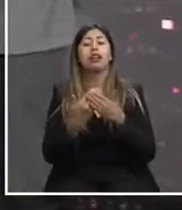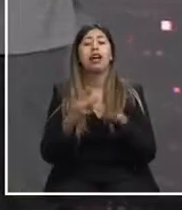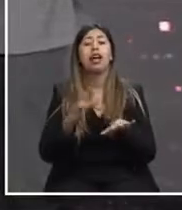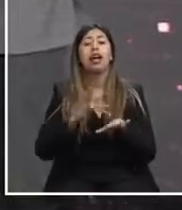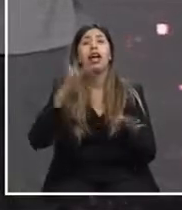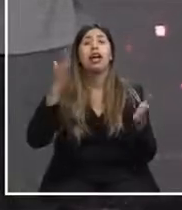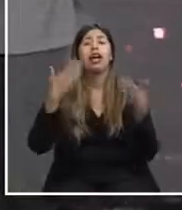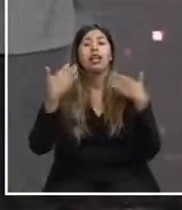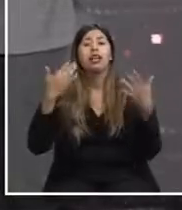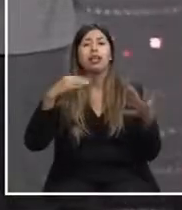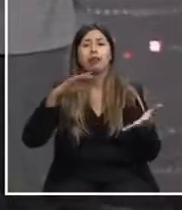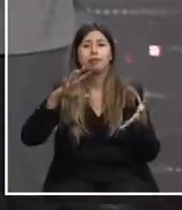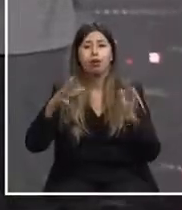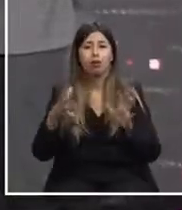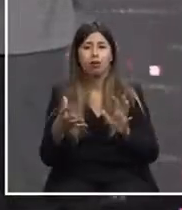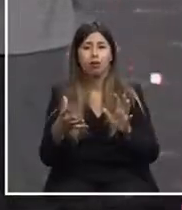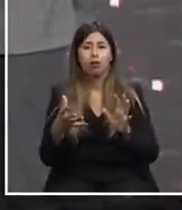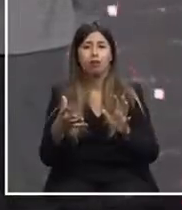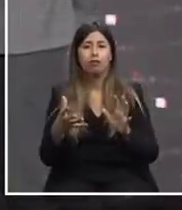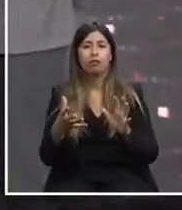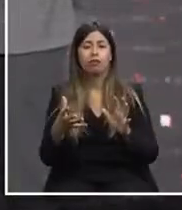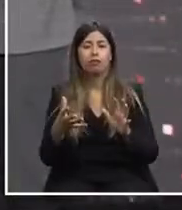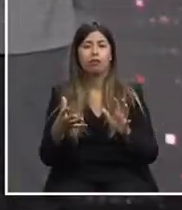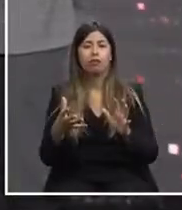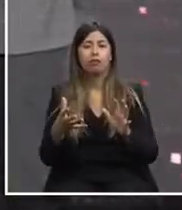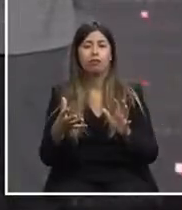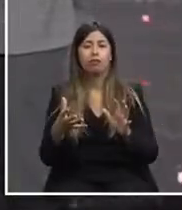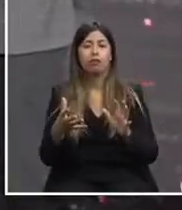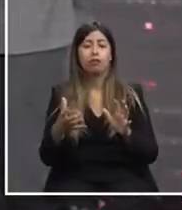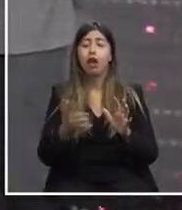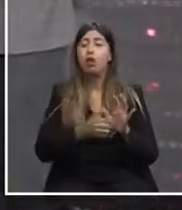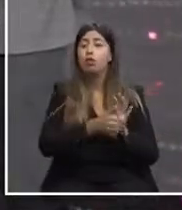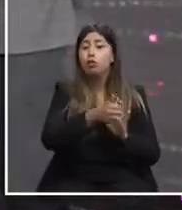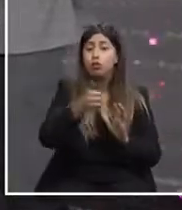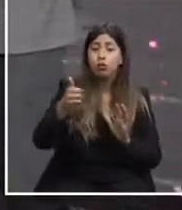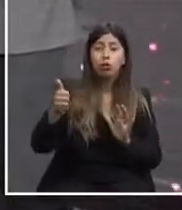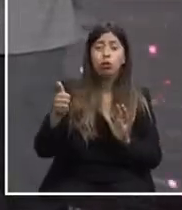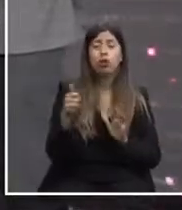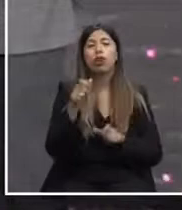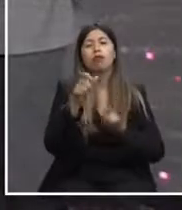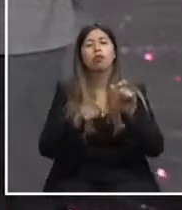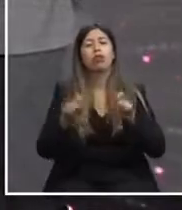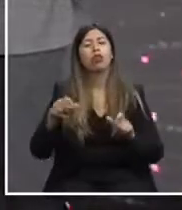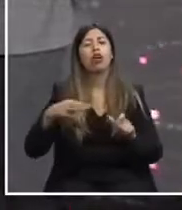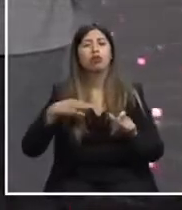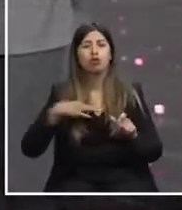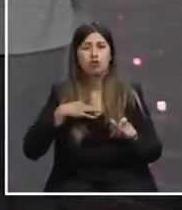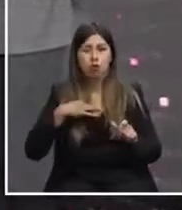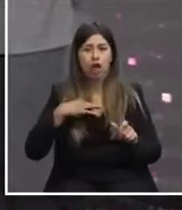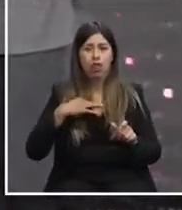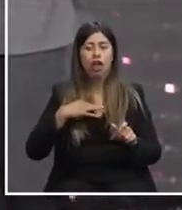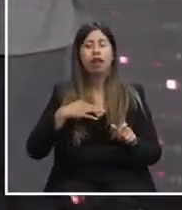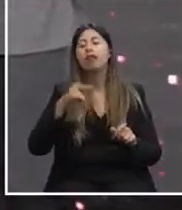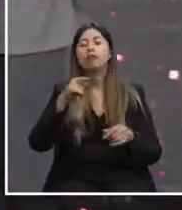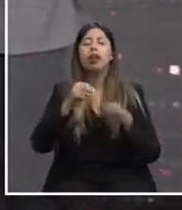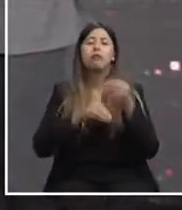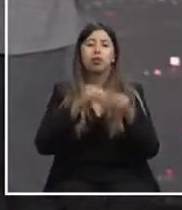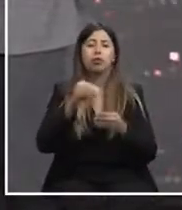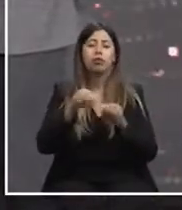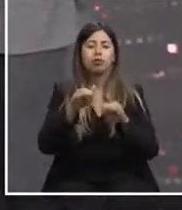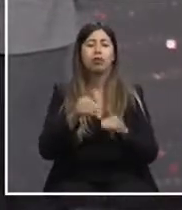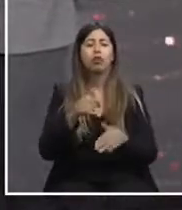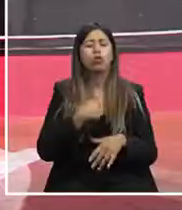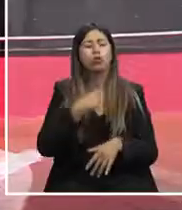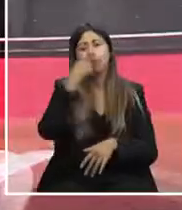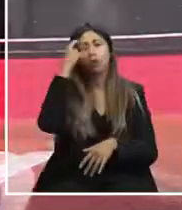global. No lo vamos a poder hacer si no son todos juntos los humanos y humanas que están en este proceso. Y a mí me parece